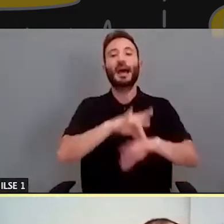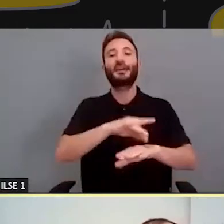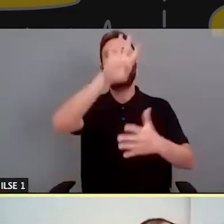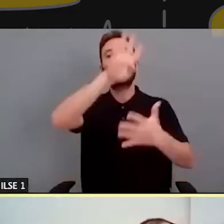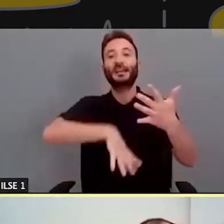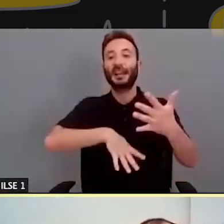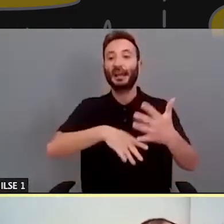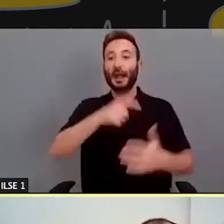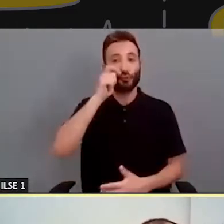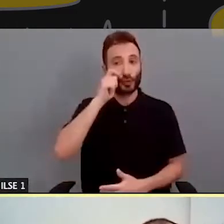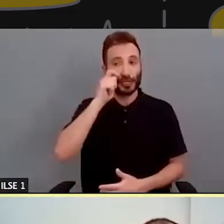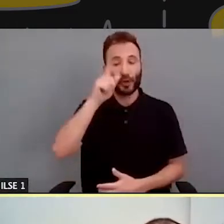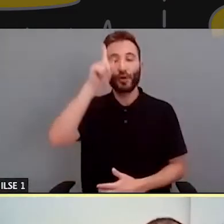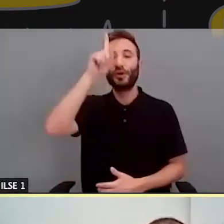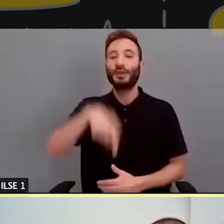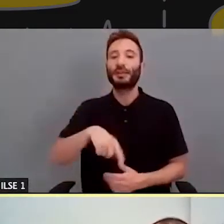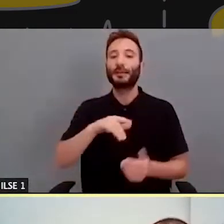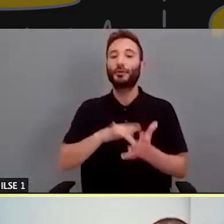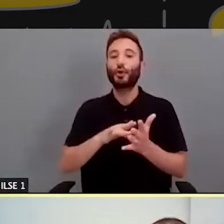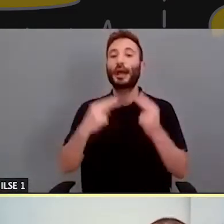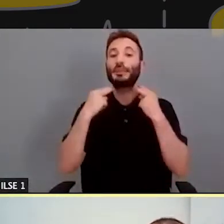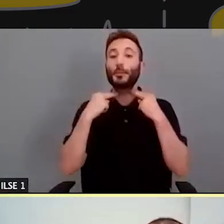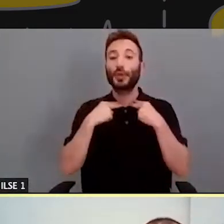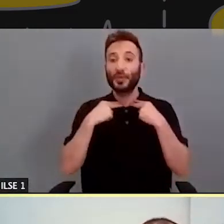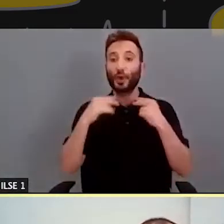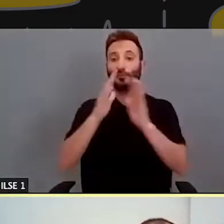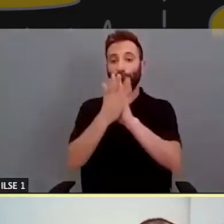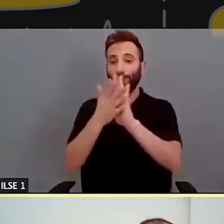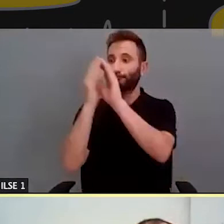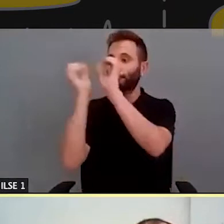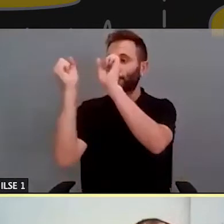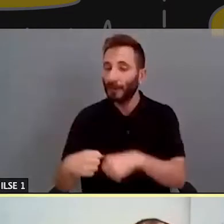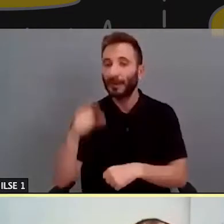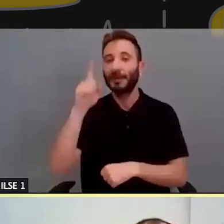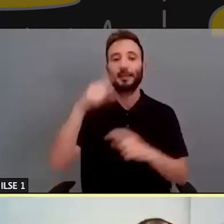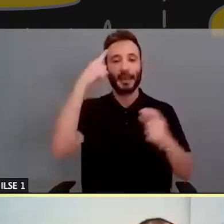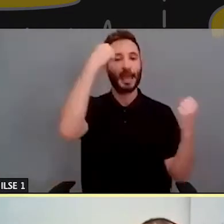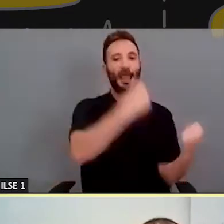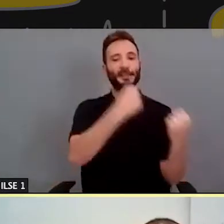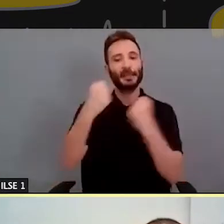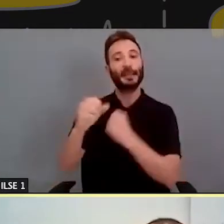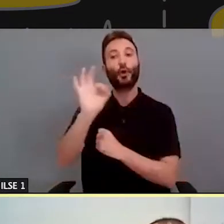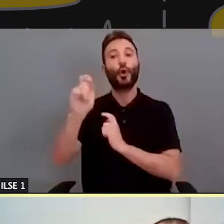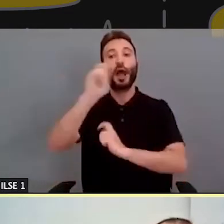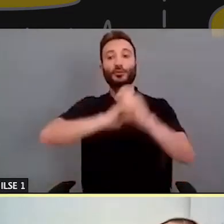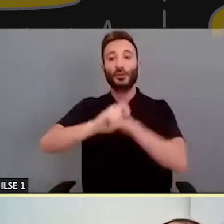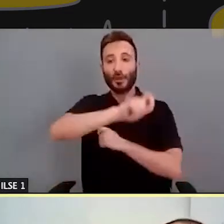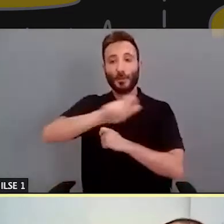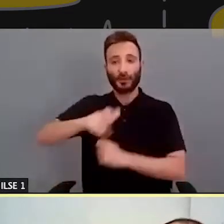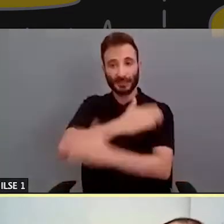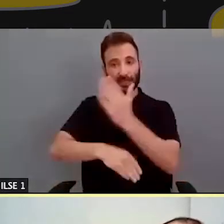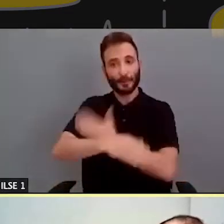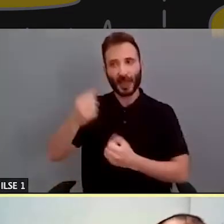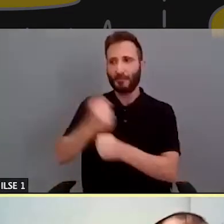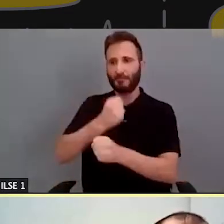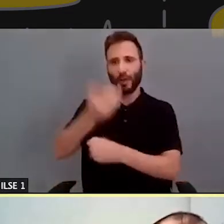en alianza con la Diputación y con las entidades y las asociaciones de personas discapacitadas. Y, por